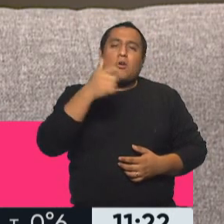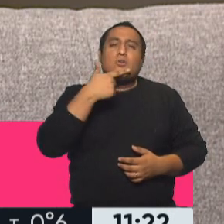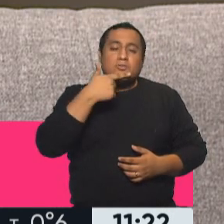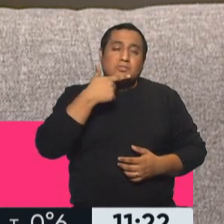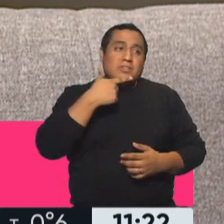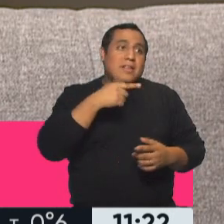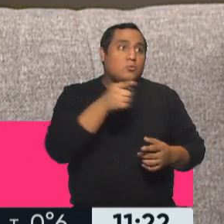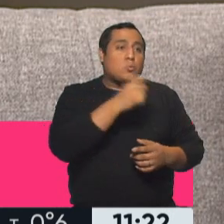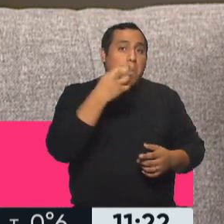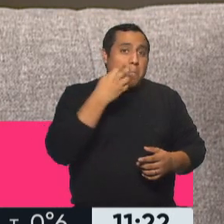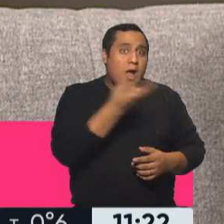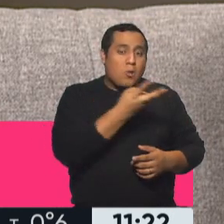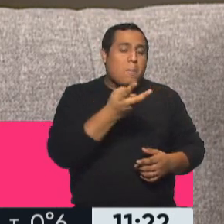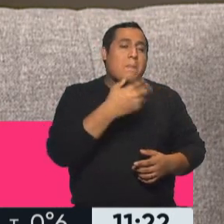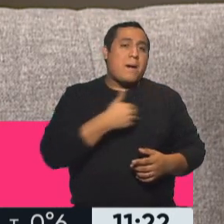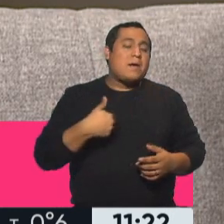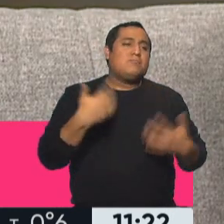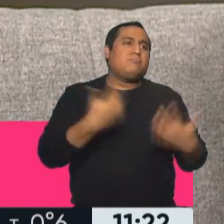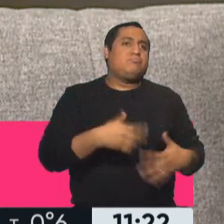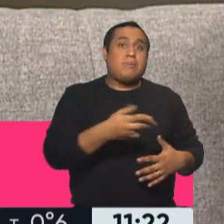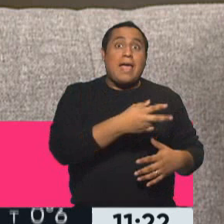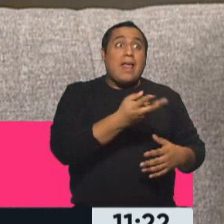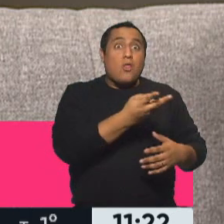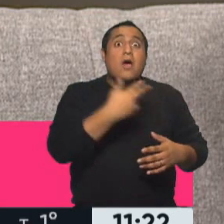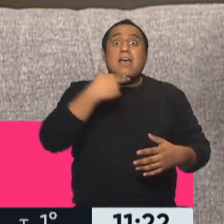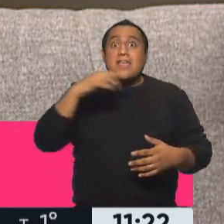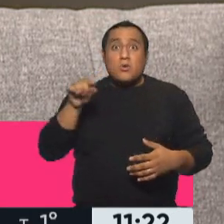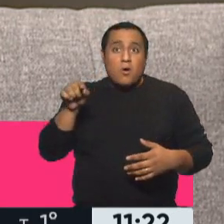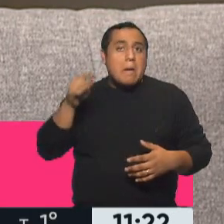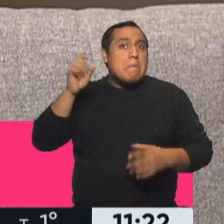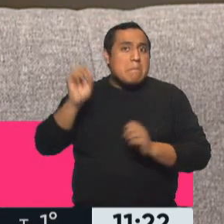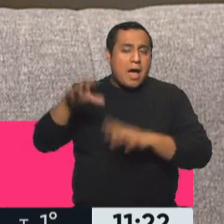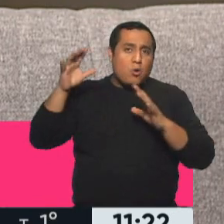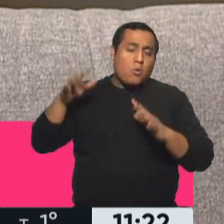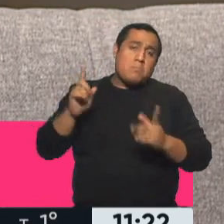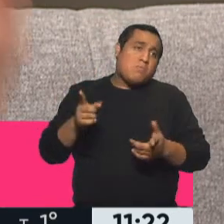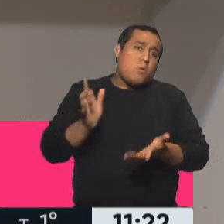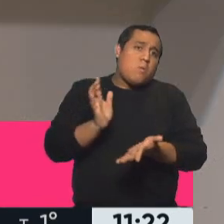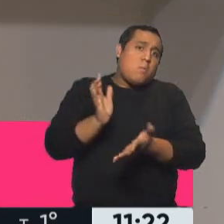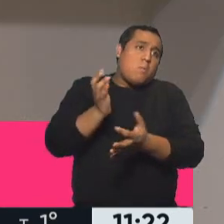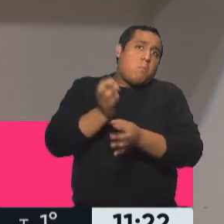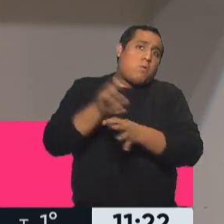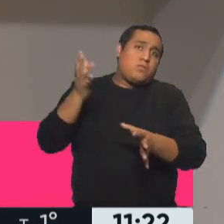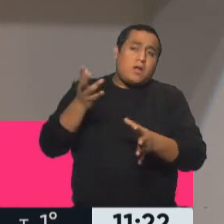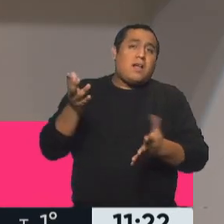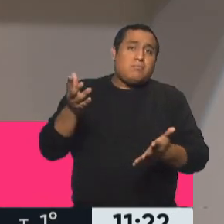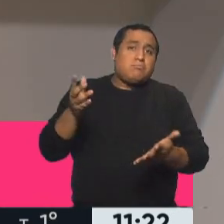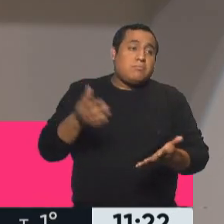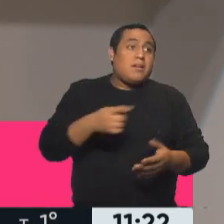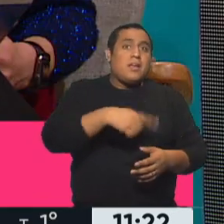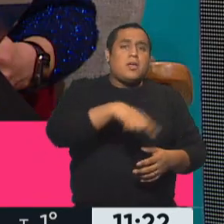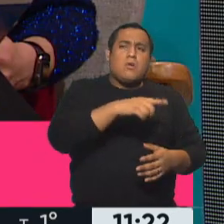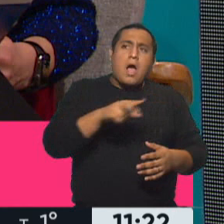esos padres, la verdad que tener un hijo mago también es una cosa, es ser artista, claro, estar en el mismo medio, ellos te entendieron